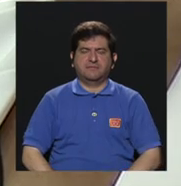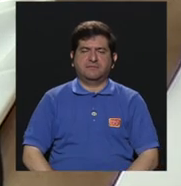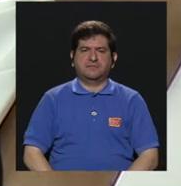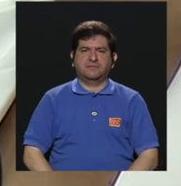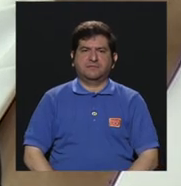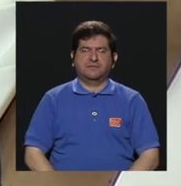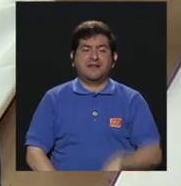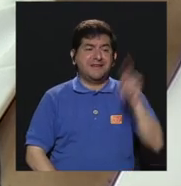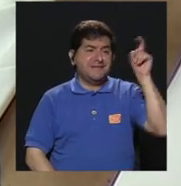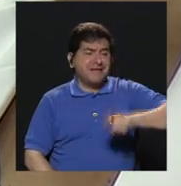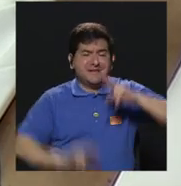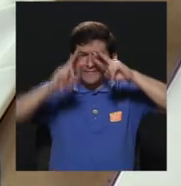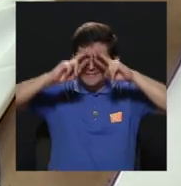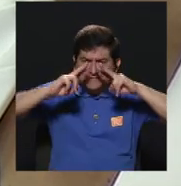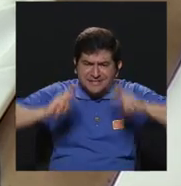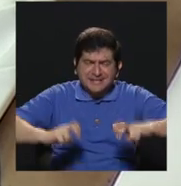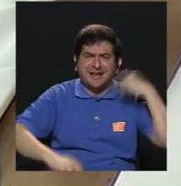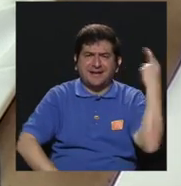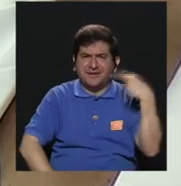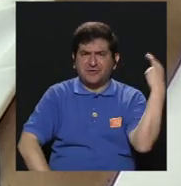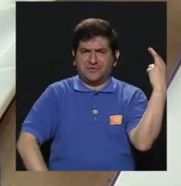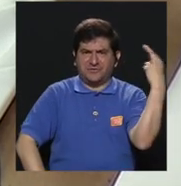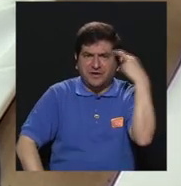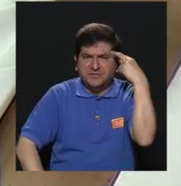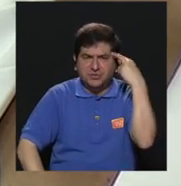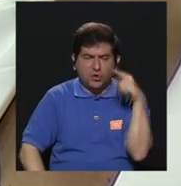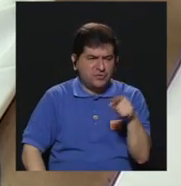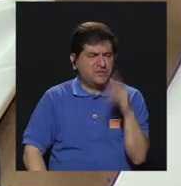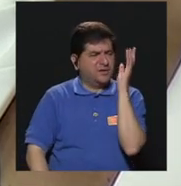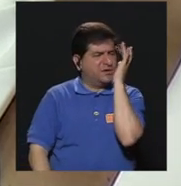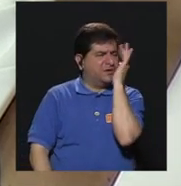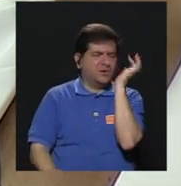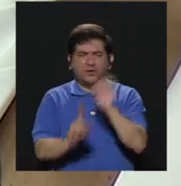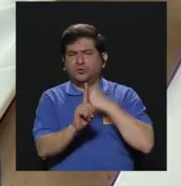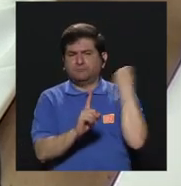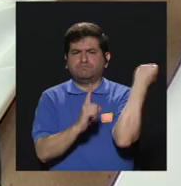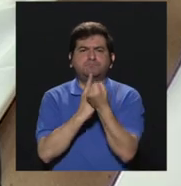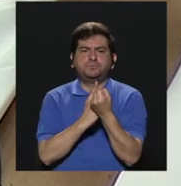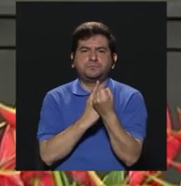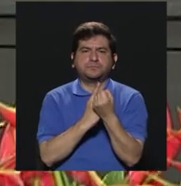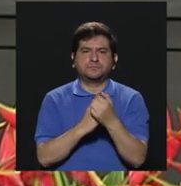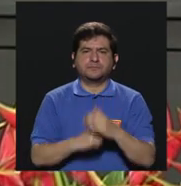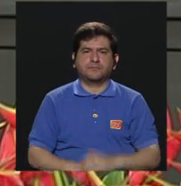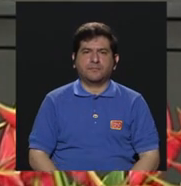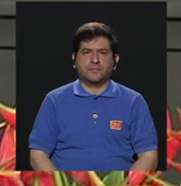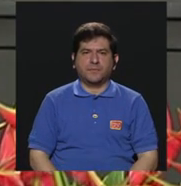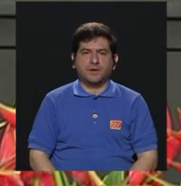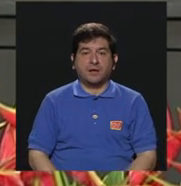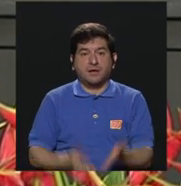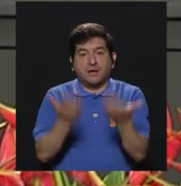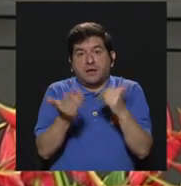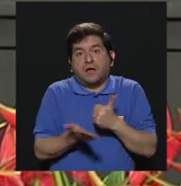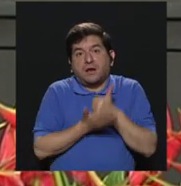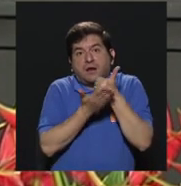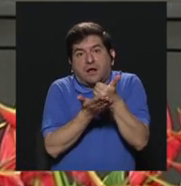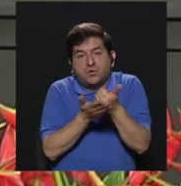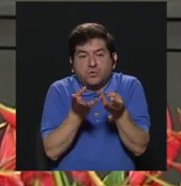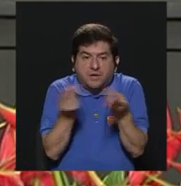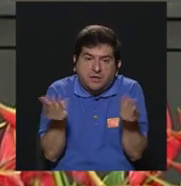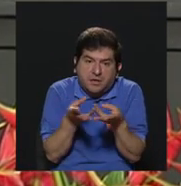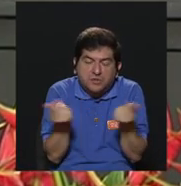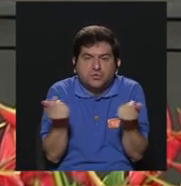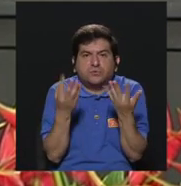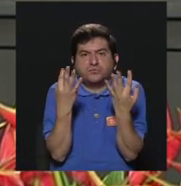Es imperativo analizar las causas de esa preocupante situación si se quiere contribuir a solucionarla.